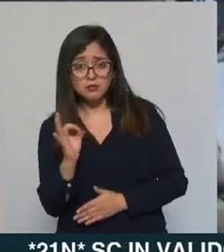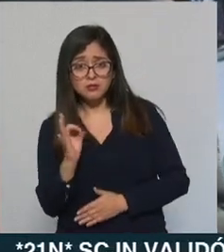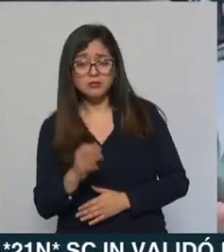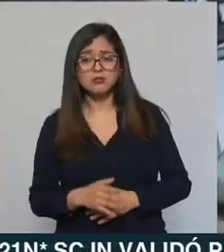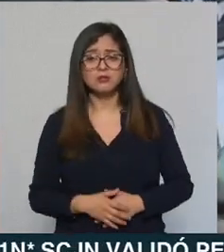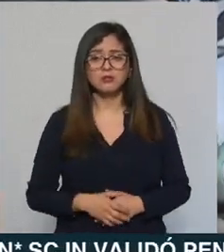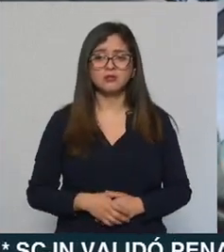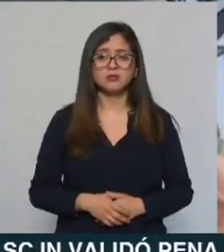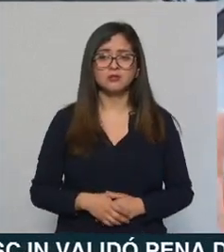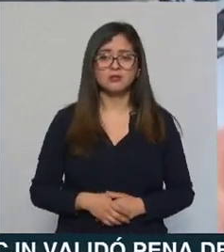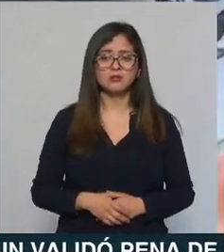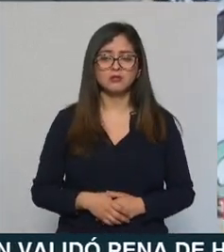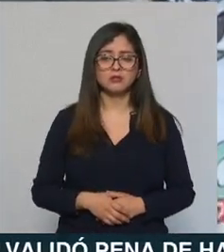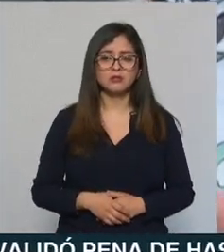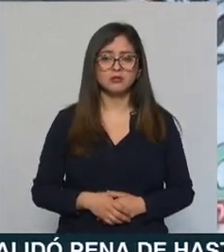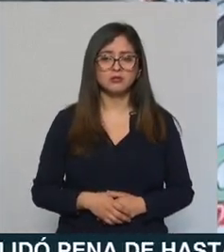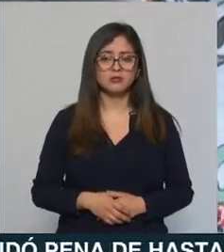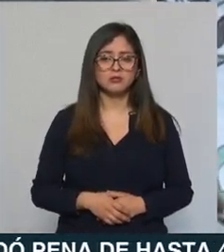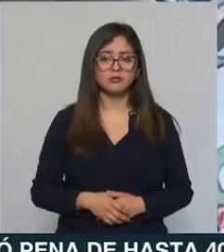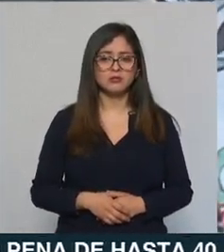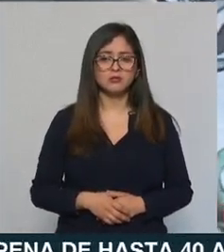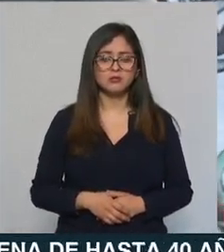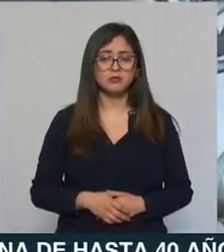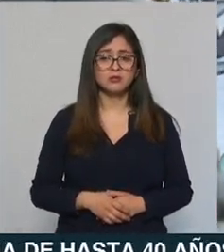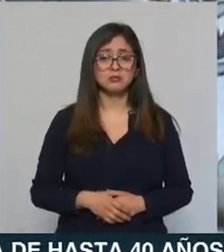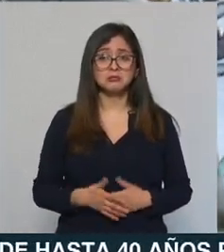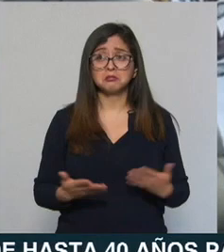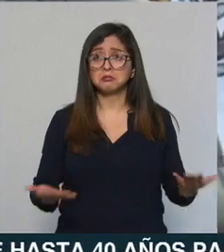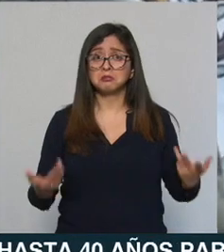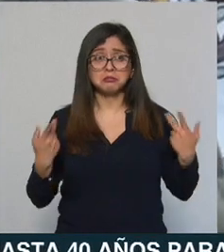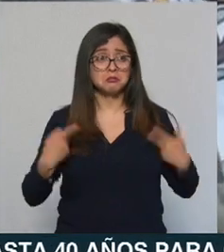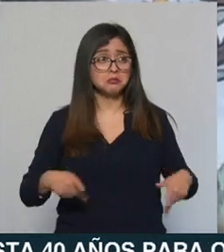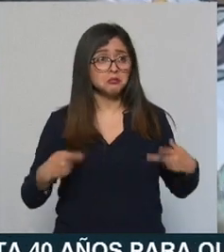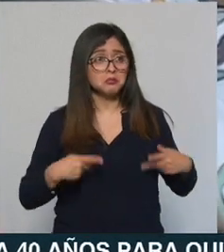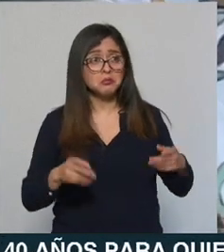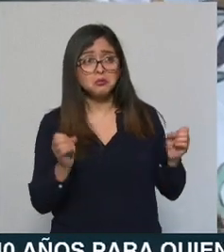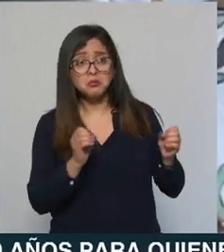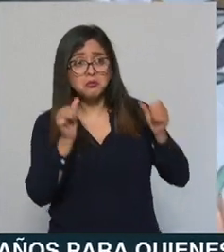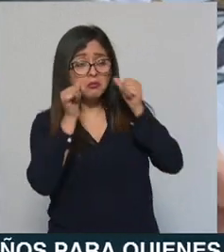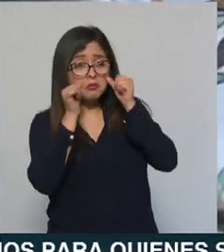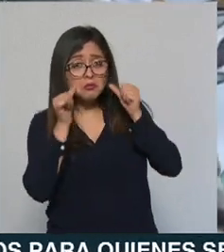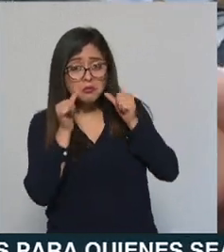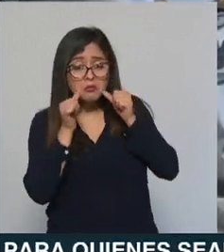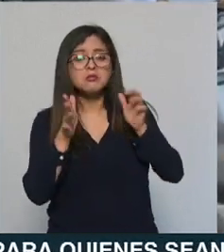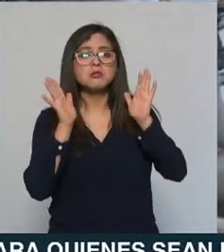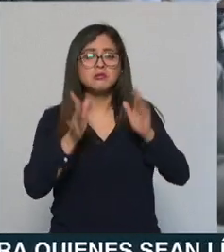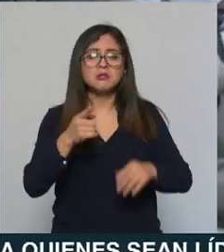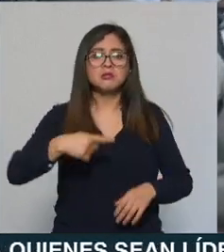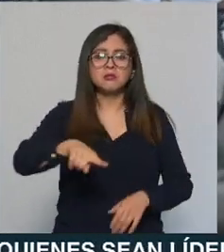que si no logramos que alguien nos atienda y podamos establecer un compromiso de un